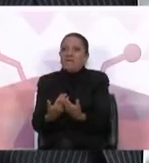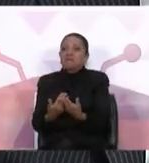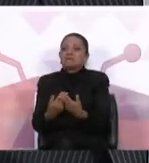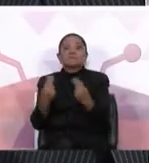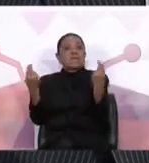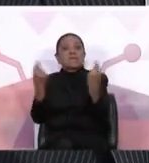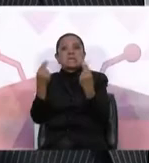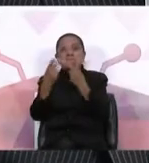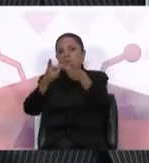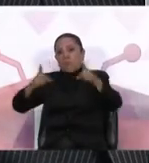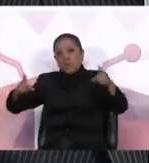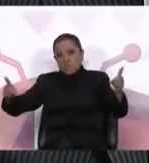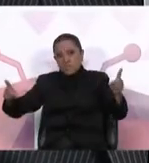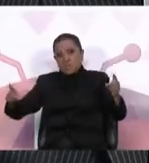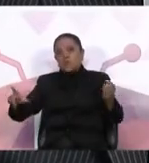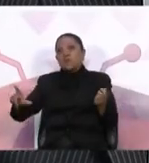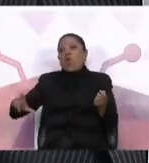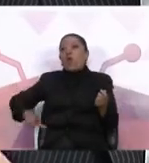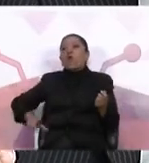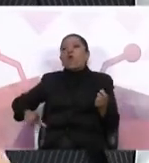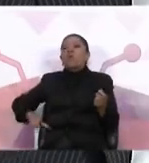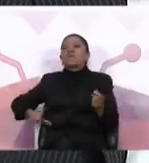gobierno holístico